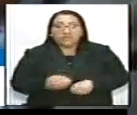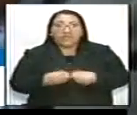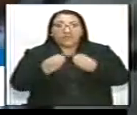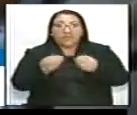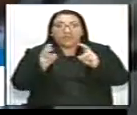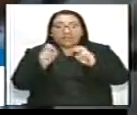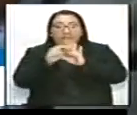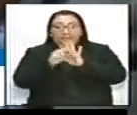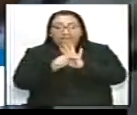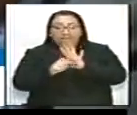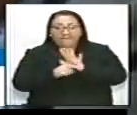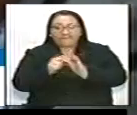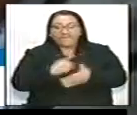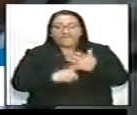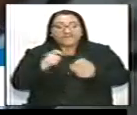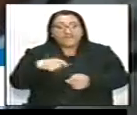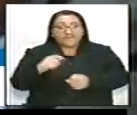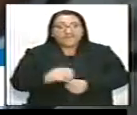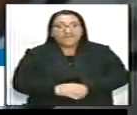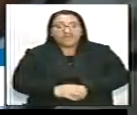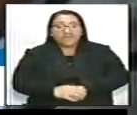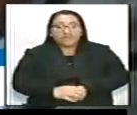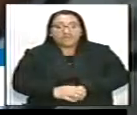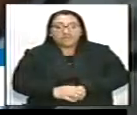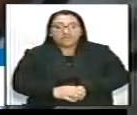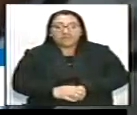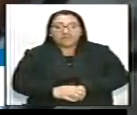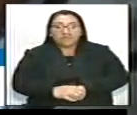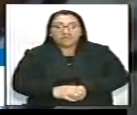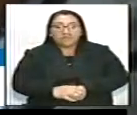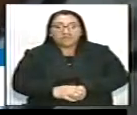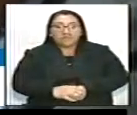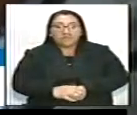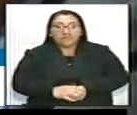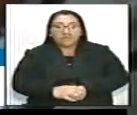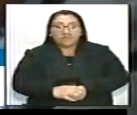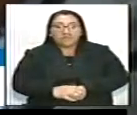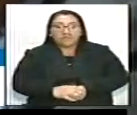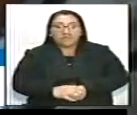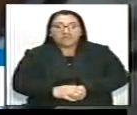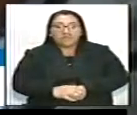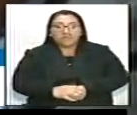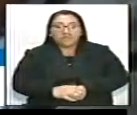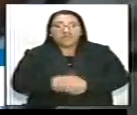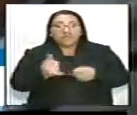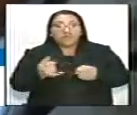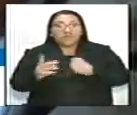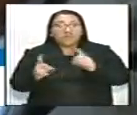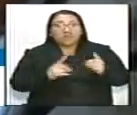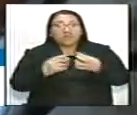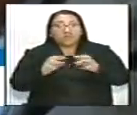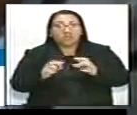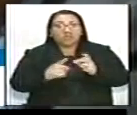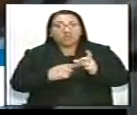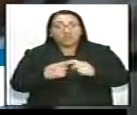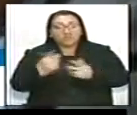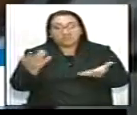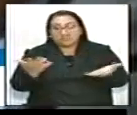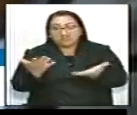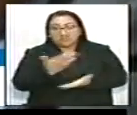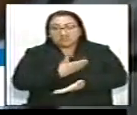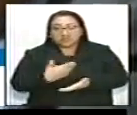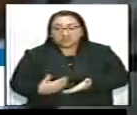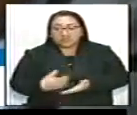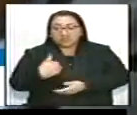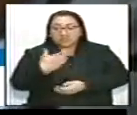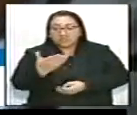marco normativo que se necesita y que por ahora está precisamente en el debate público. En ese sentido, presidente,